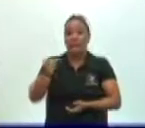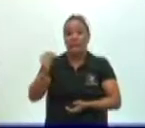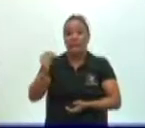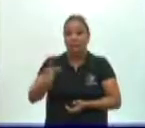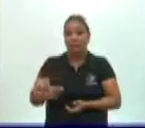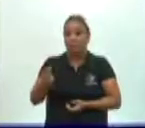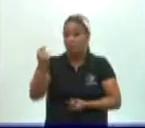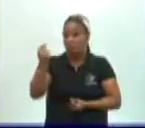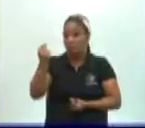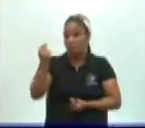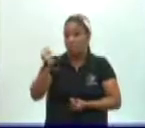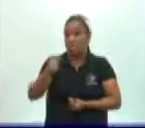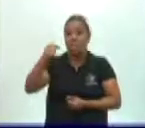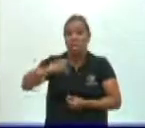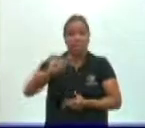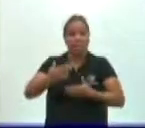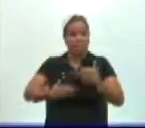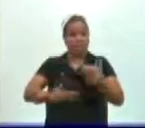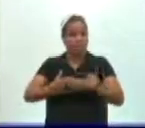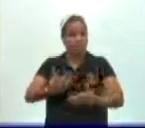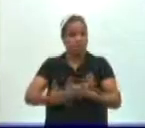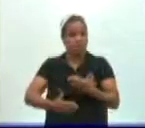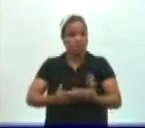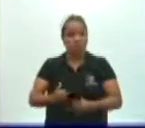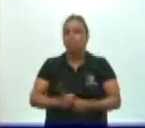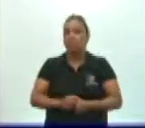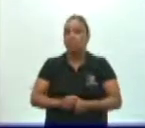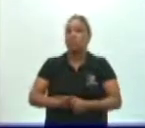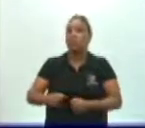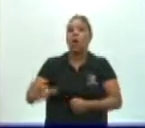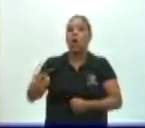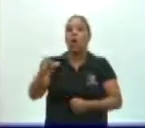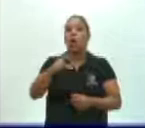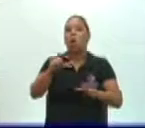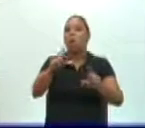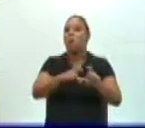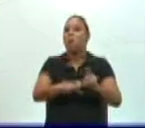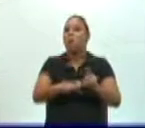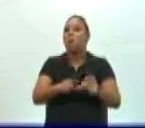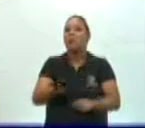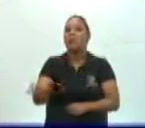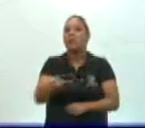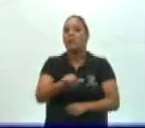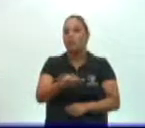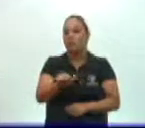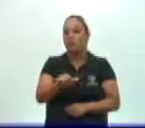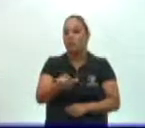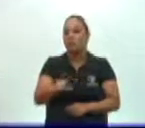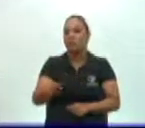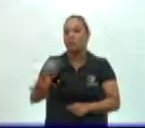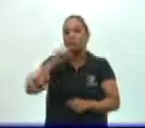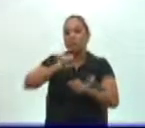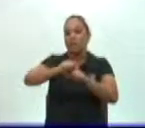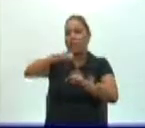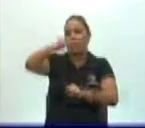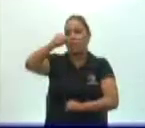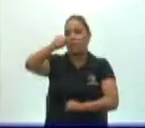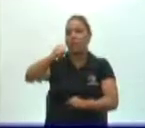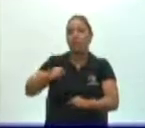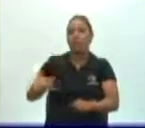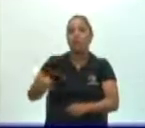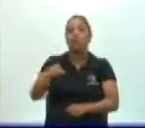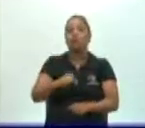este proceso. Y esto está concretado desde el comunismo científico que se expresa en el manifiesto comunista y que va a tener su